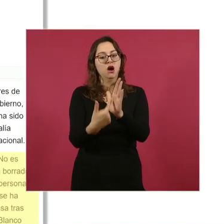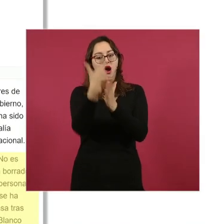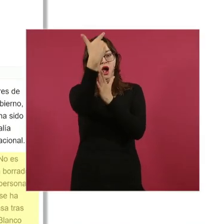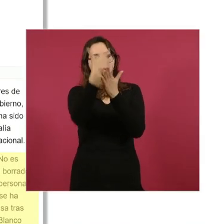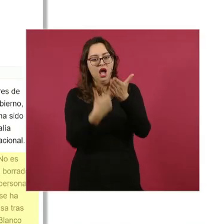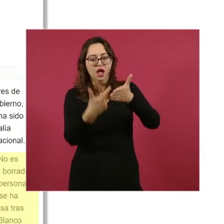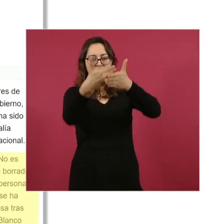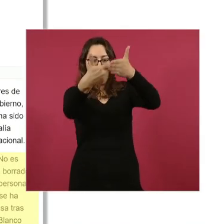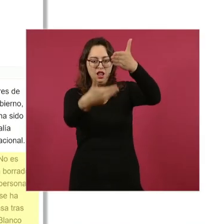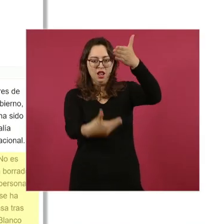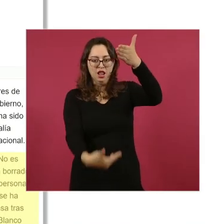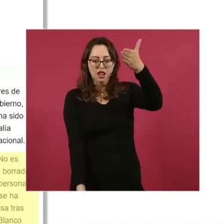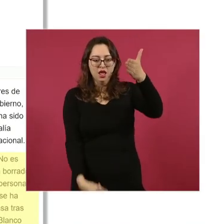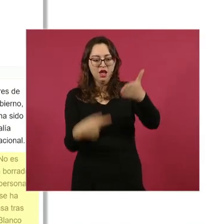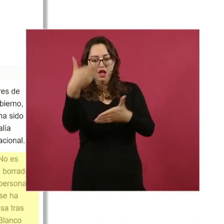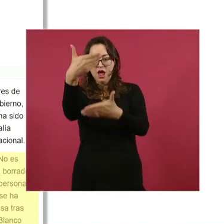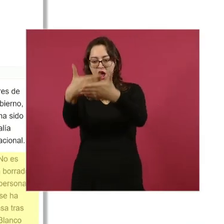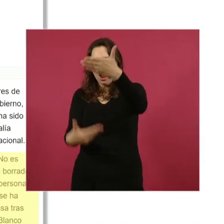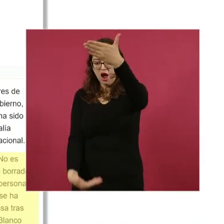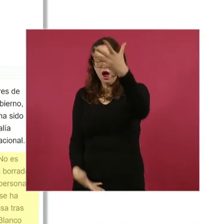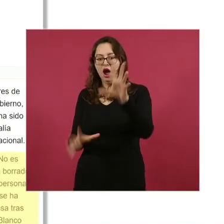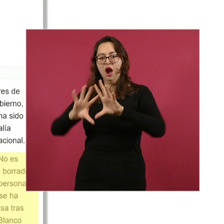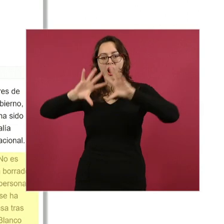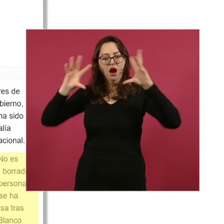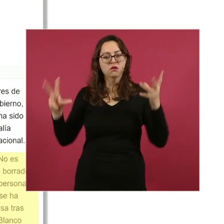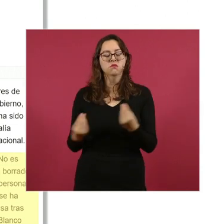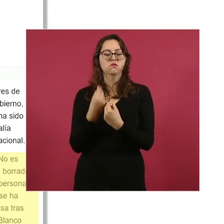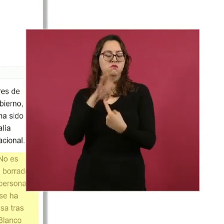los resultados de estos esfuerzos